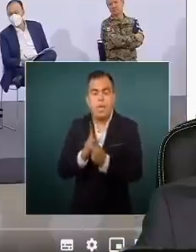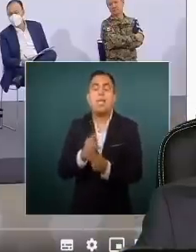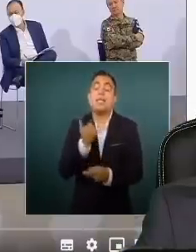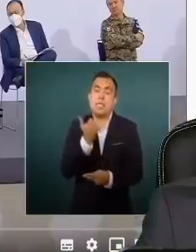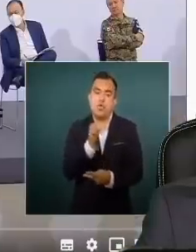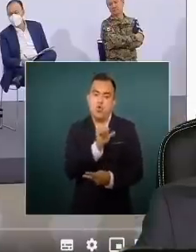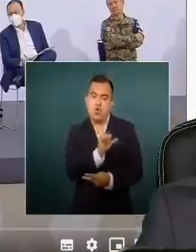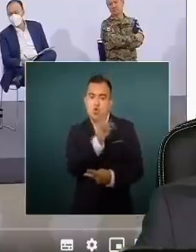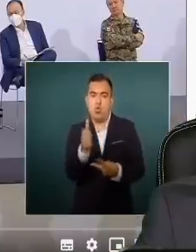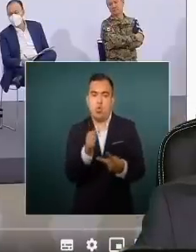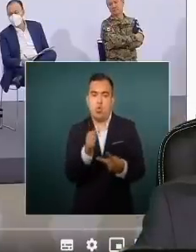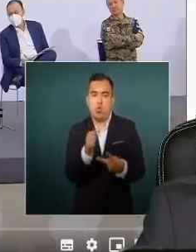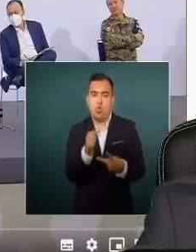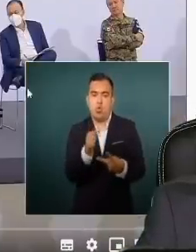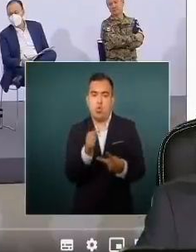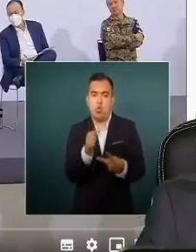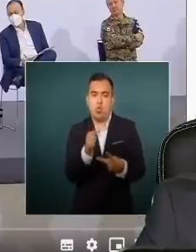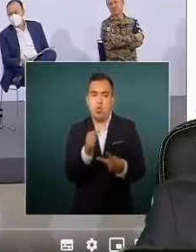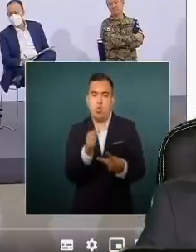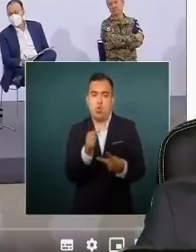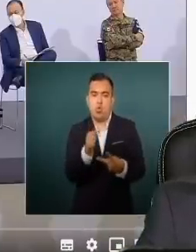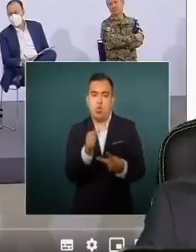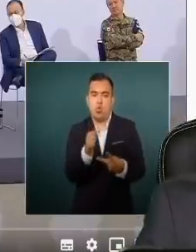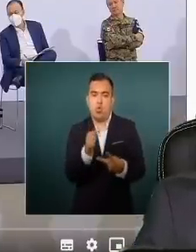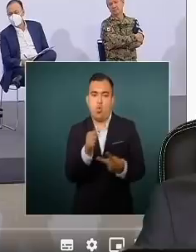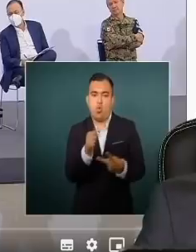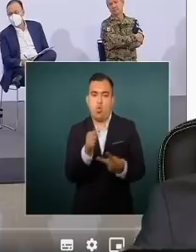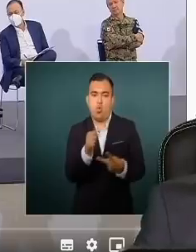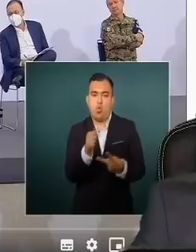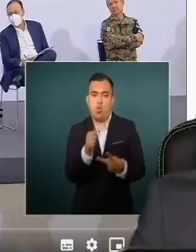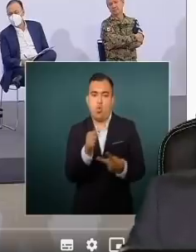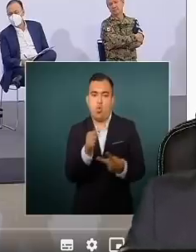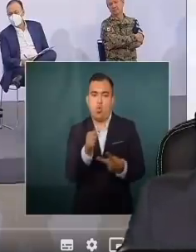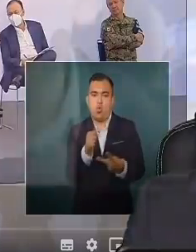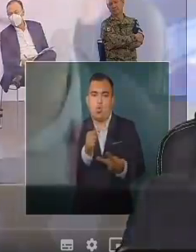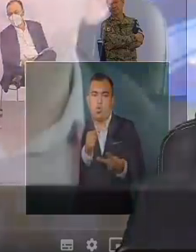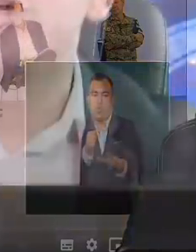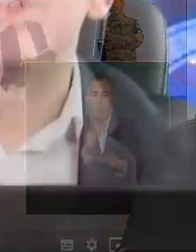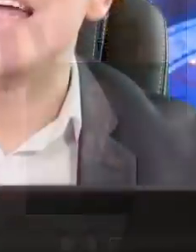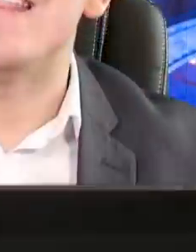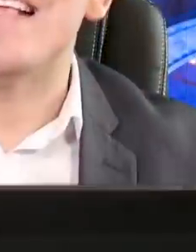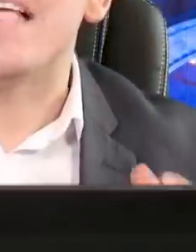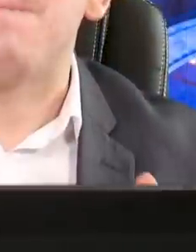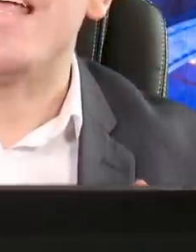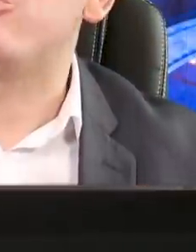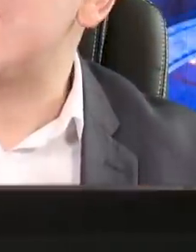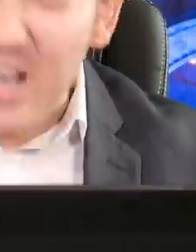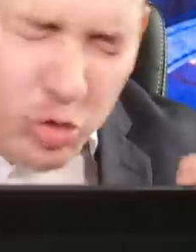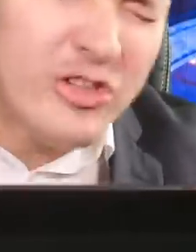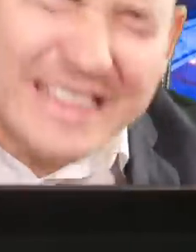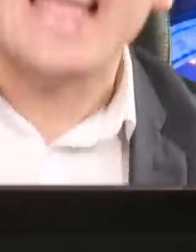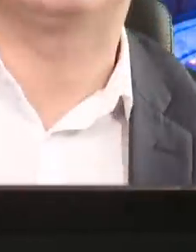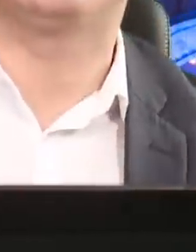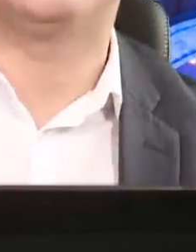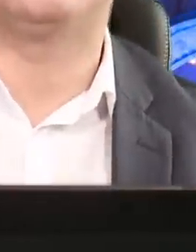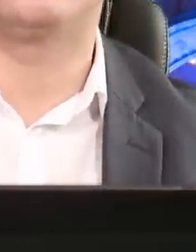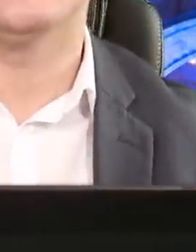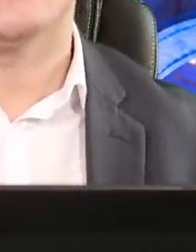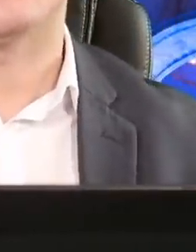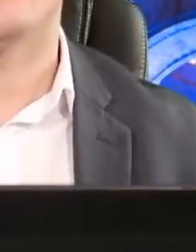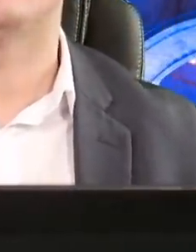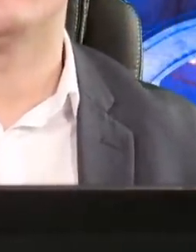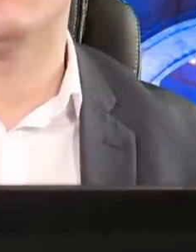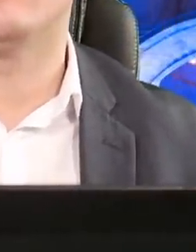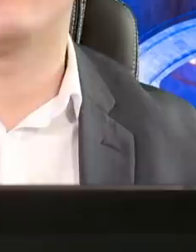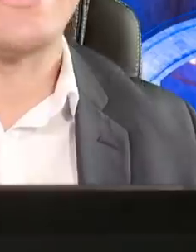una segunda pregunta guau qué interesante qué importante esa pregunta con tanto valor